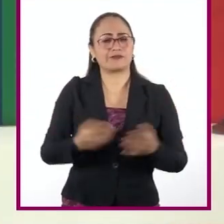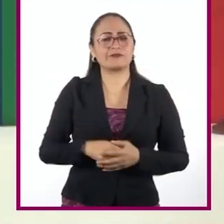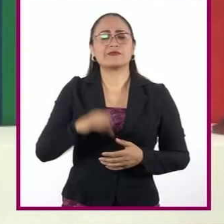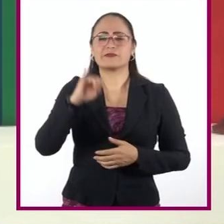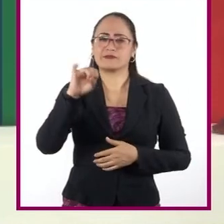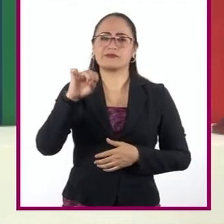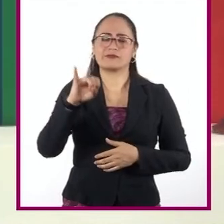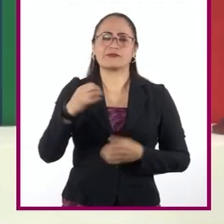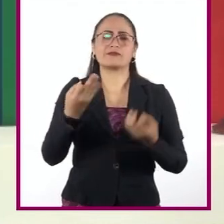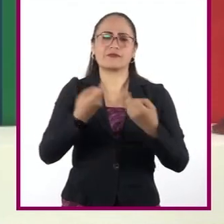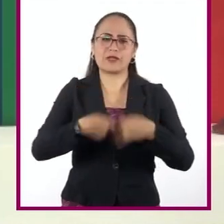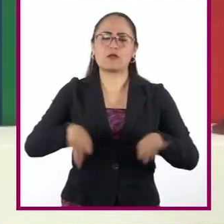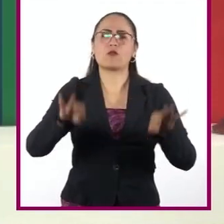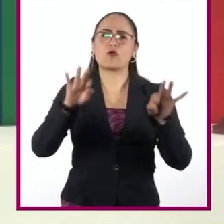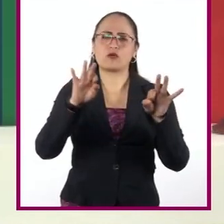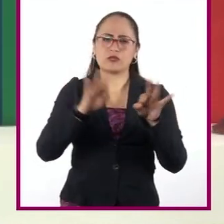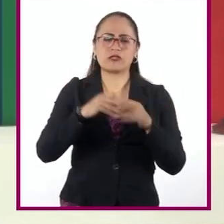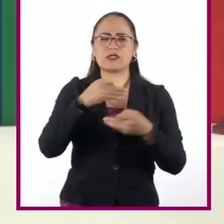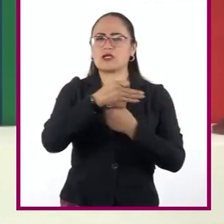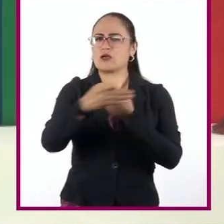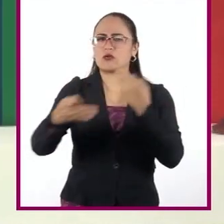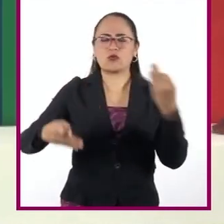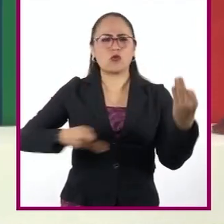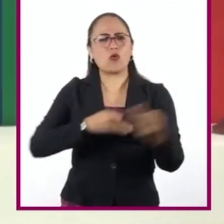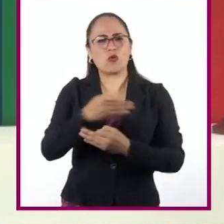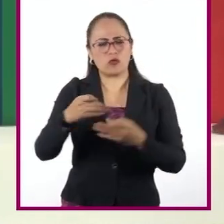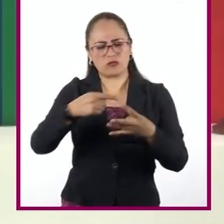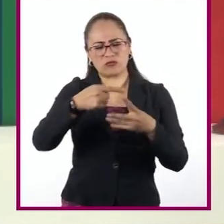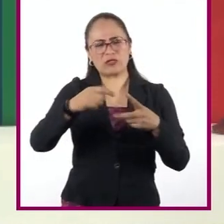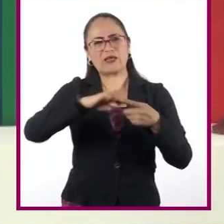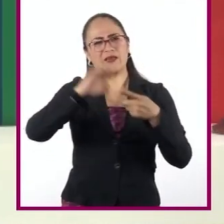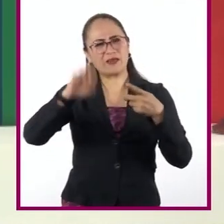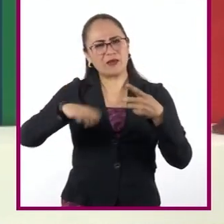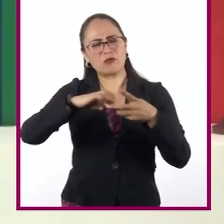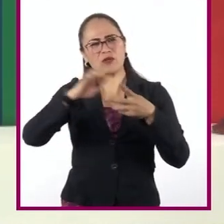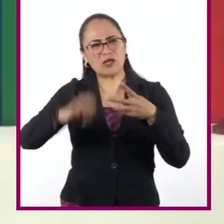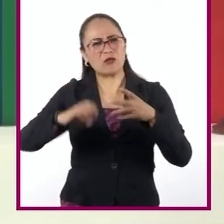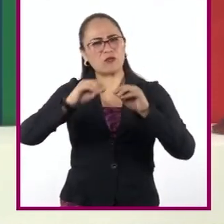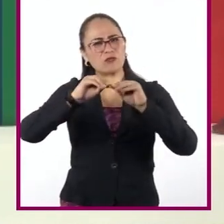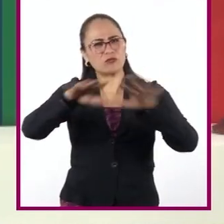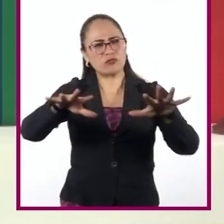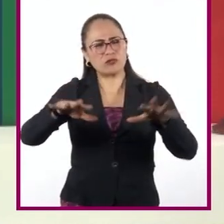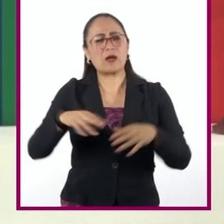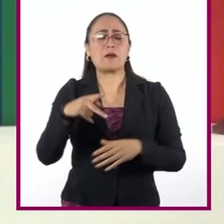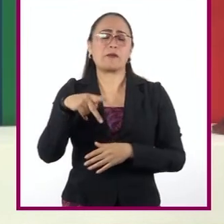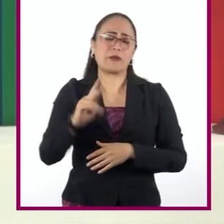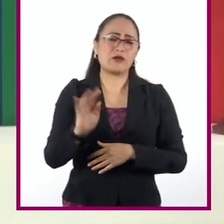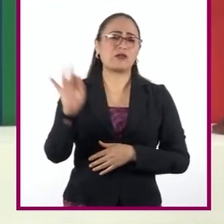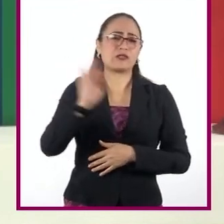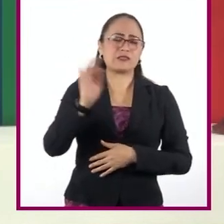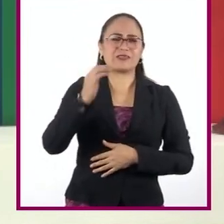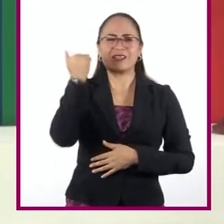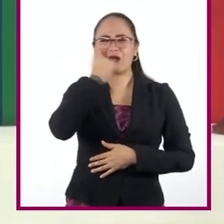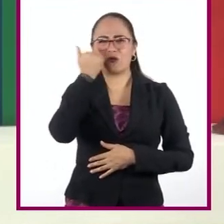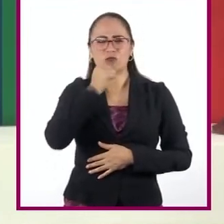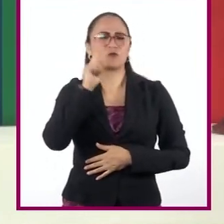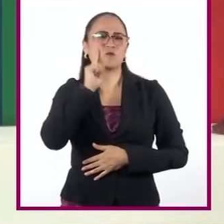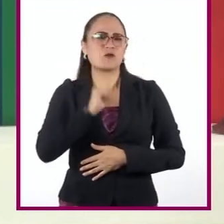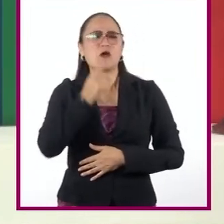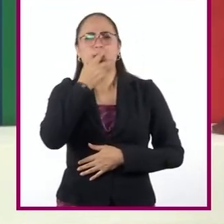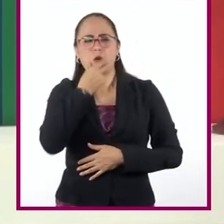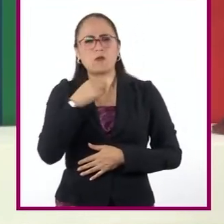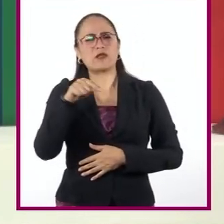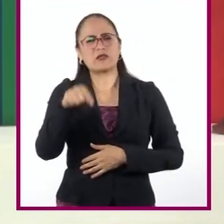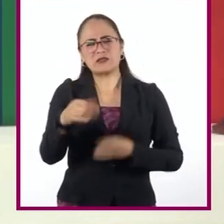muy importante que podamos compartir estos casos, aunque seguramente las y los estudiantes también